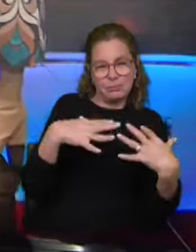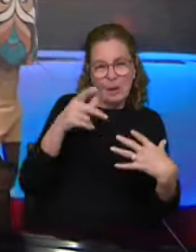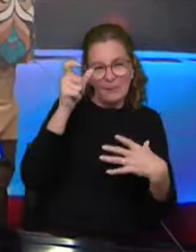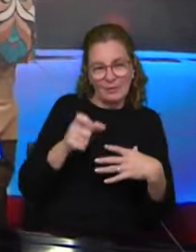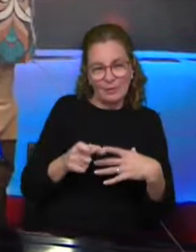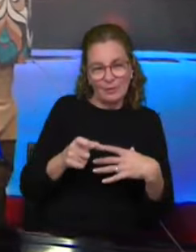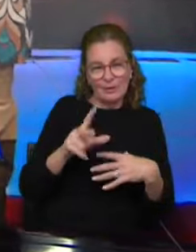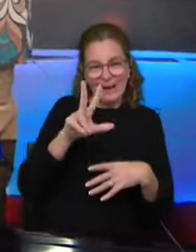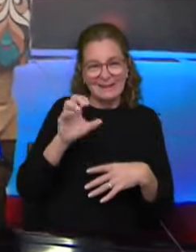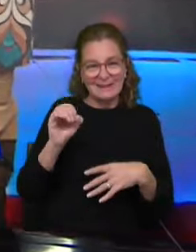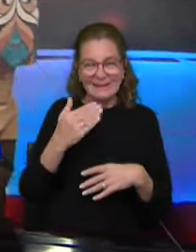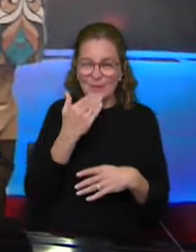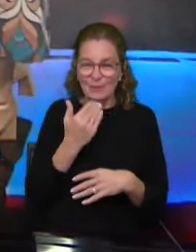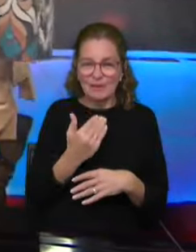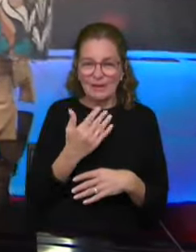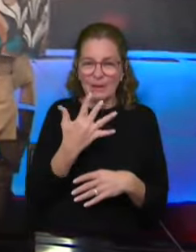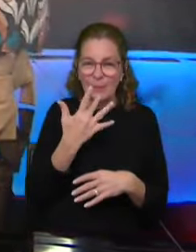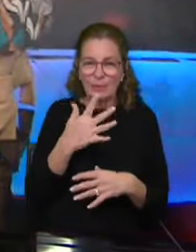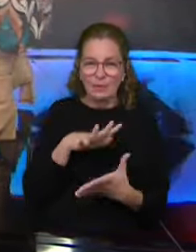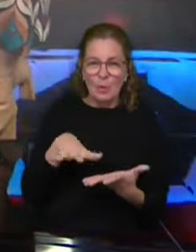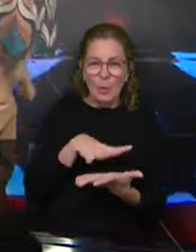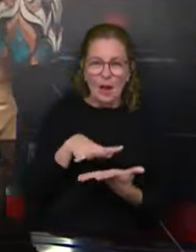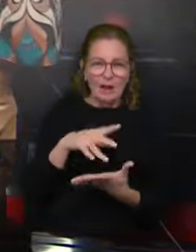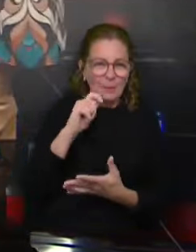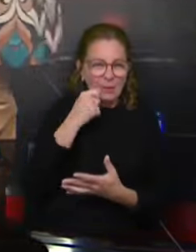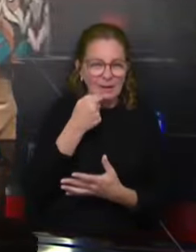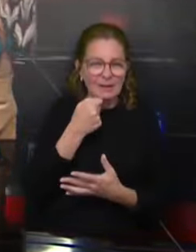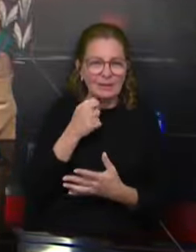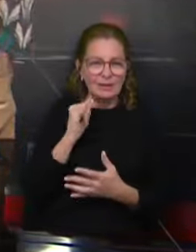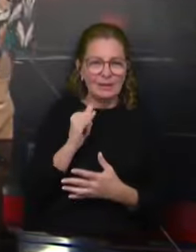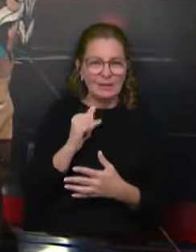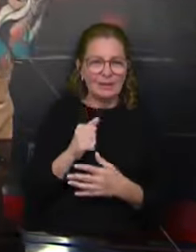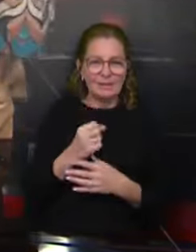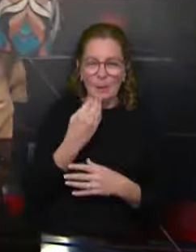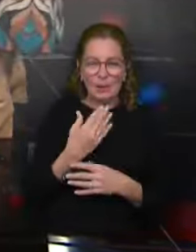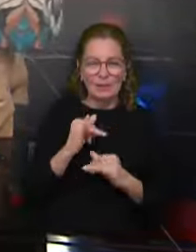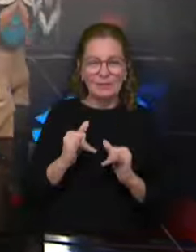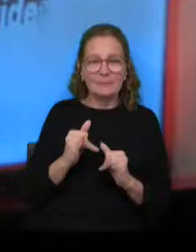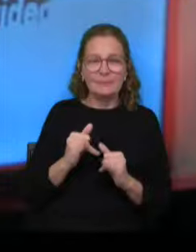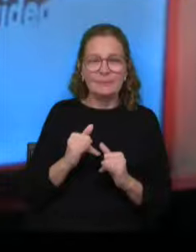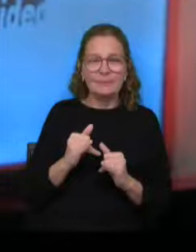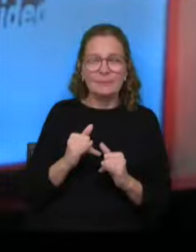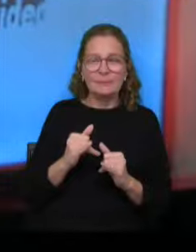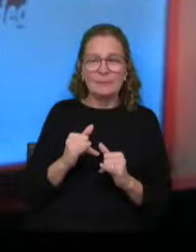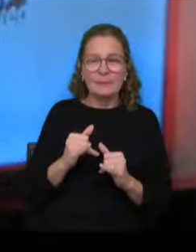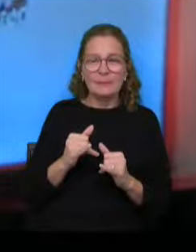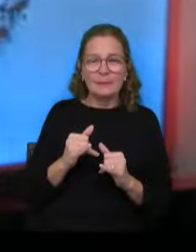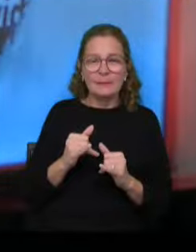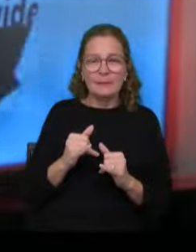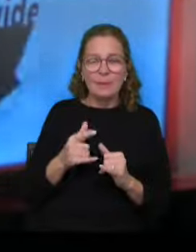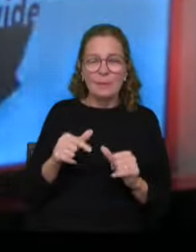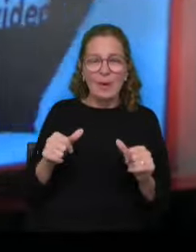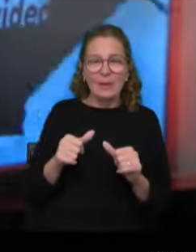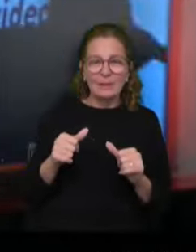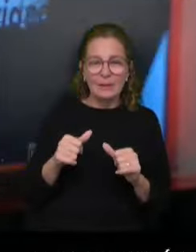hormiguero el 30. Muchas gracias. Está divino, sótano, todo, está espectacular ahí. Está bueno. Vamos a hacer como hacen los conductores